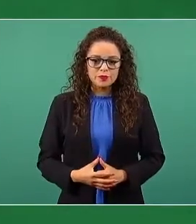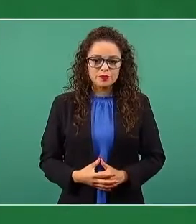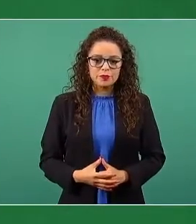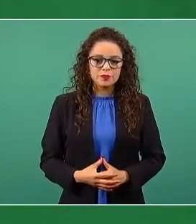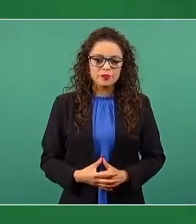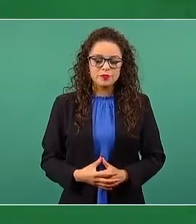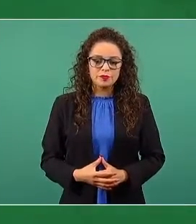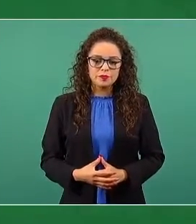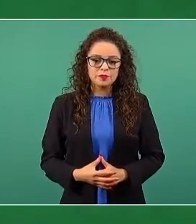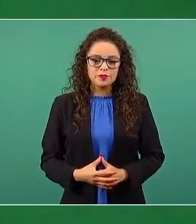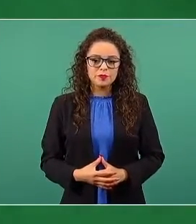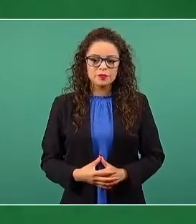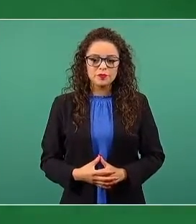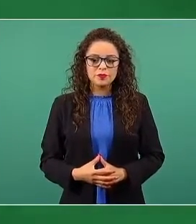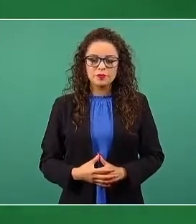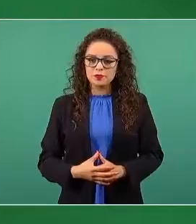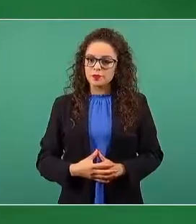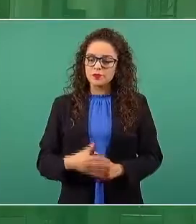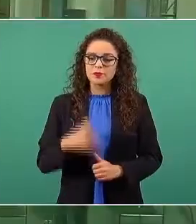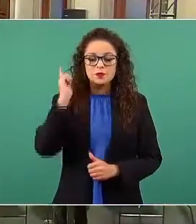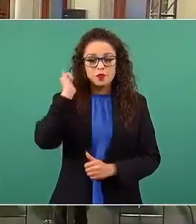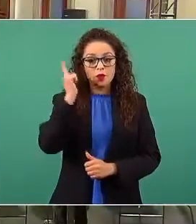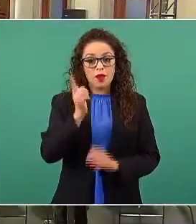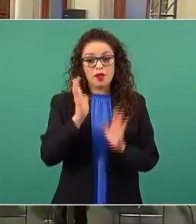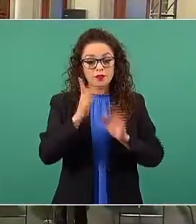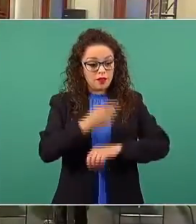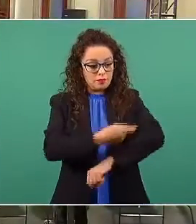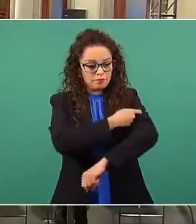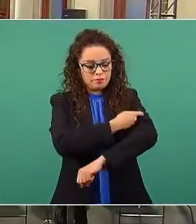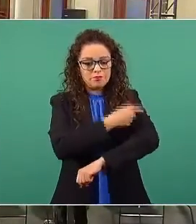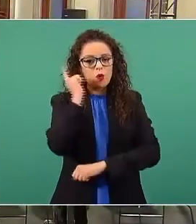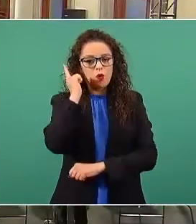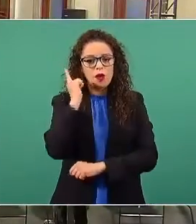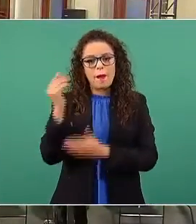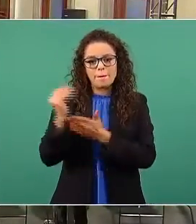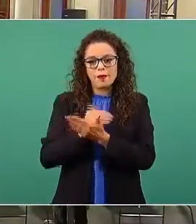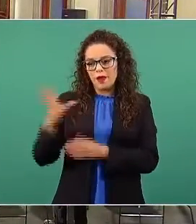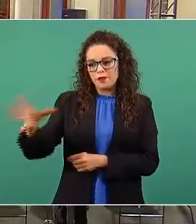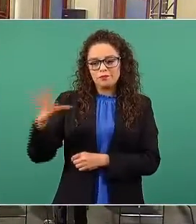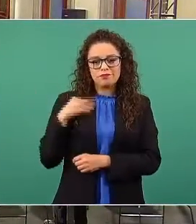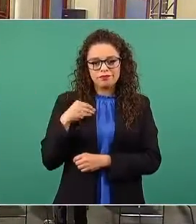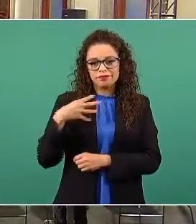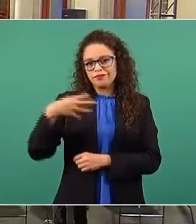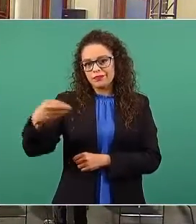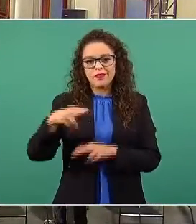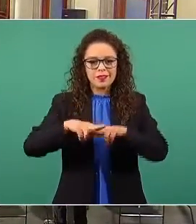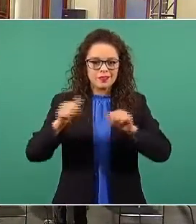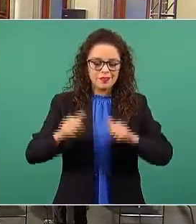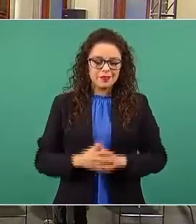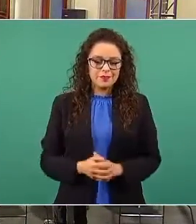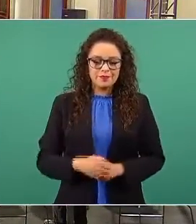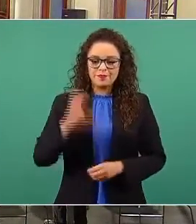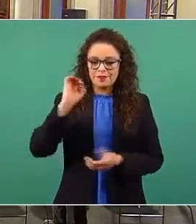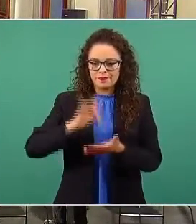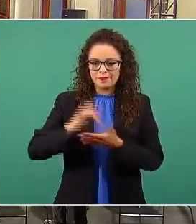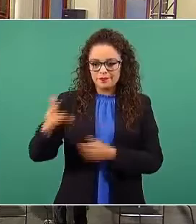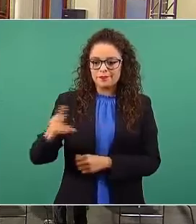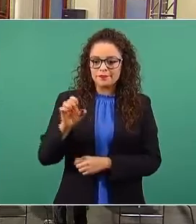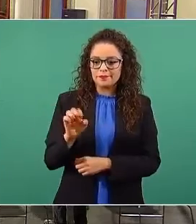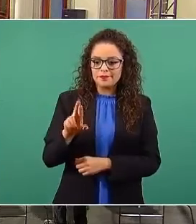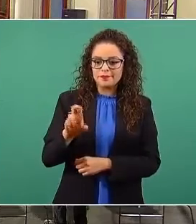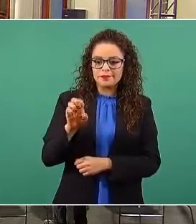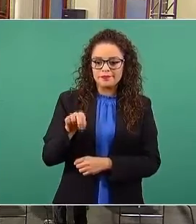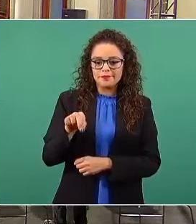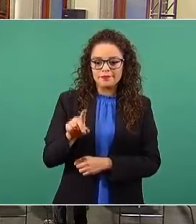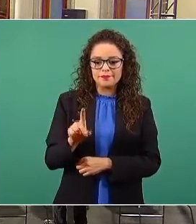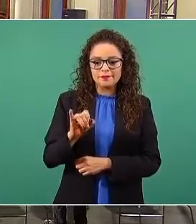esperamos que con la vacuna ya no tengamos ningún contagio. Muchas gracias, doña Heréndira